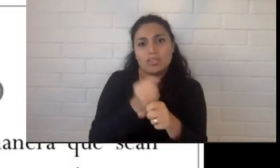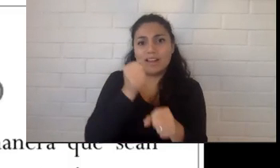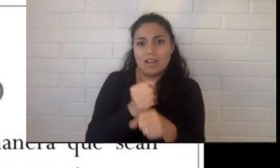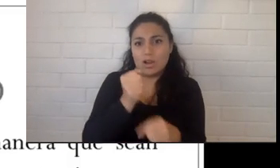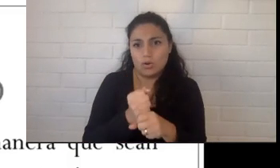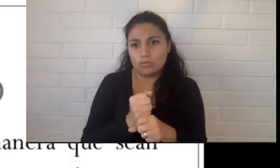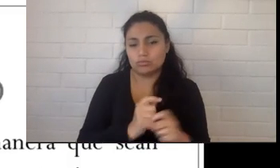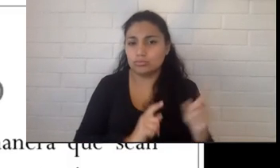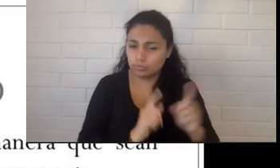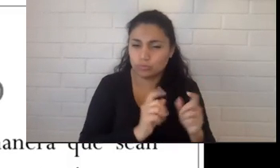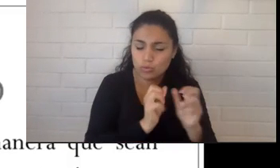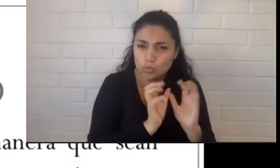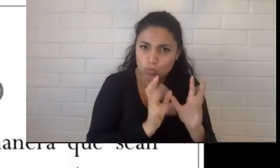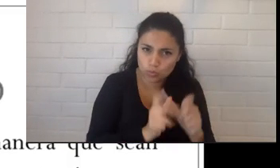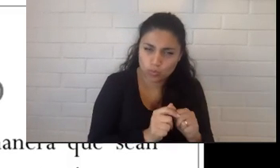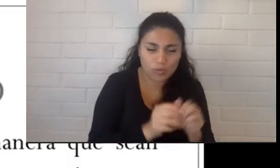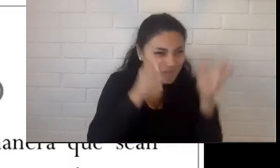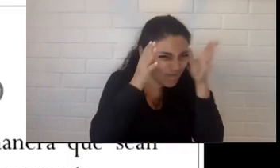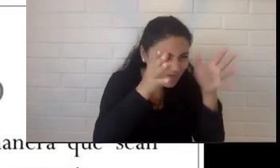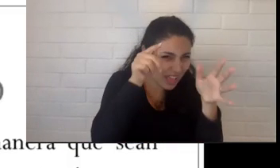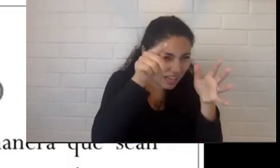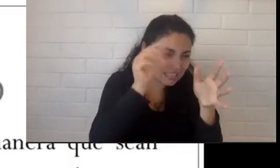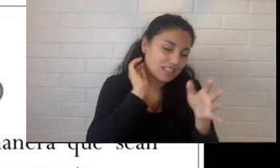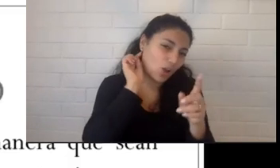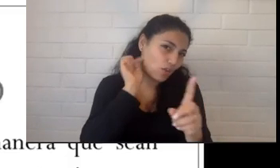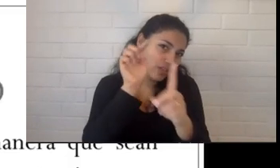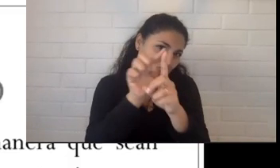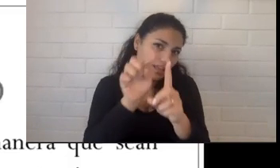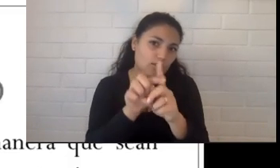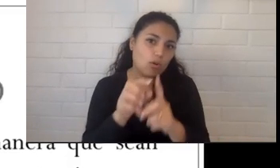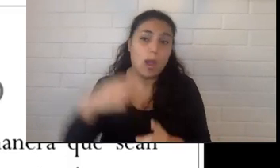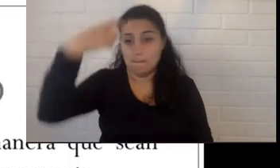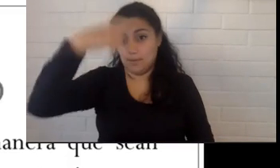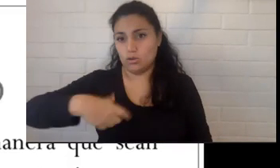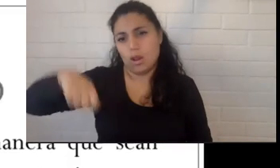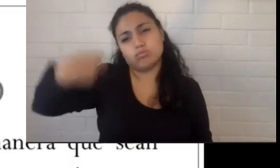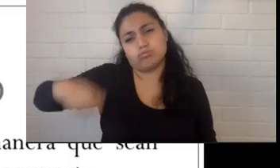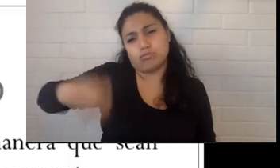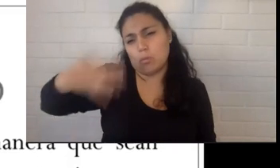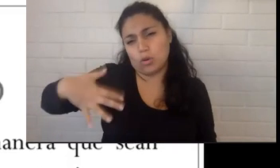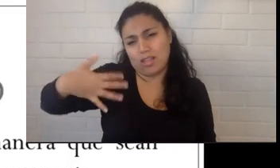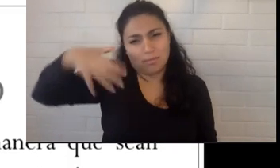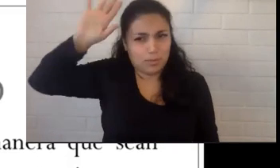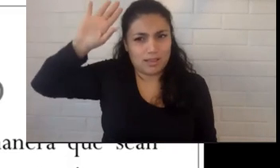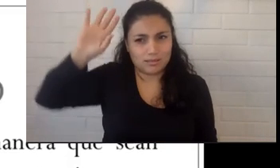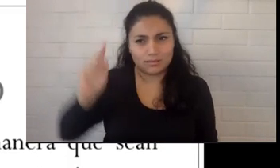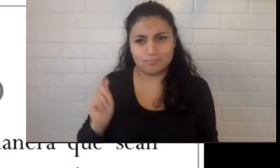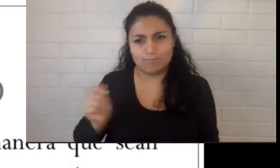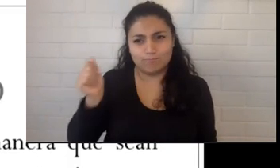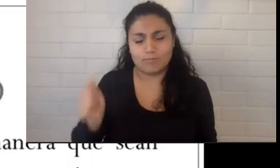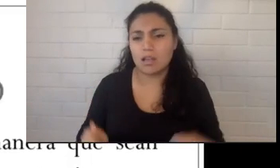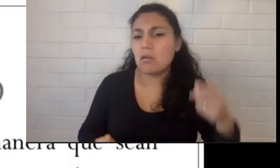día, ¿ya? Las personas siempre van a ser más importantes que los objetos o que los procesos productivos, ¿ya? Pero bien sabemos que existen ciertos tipos